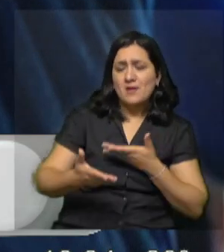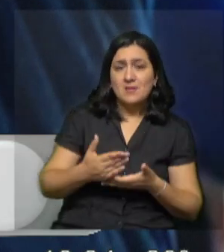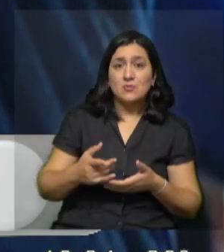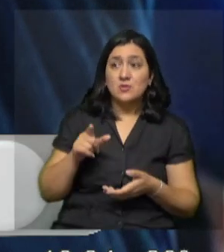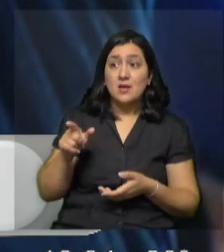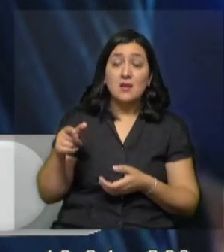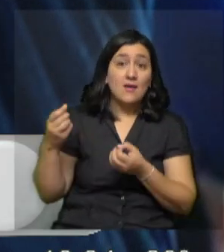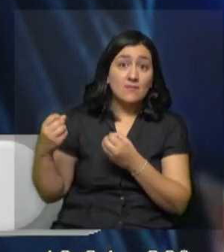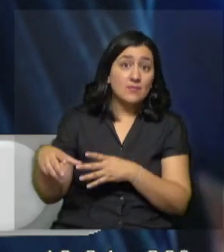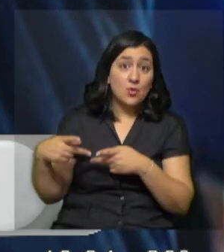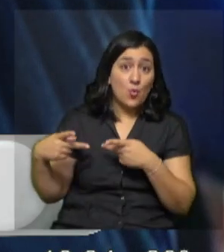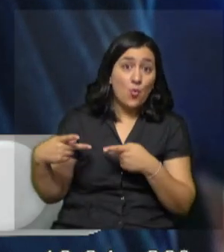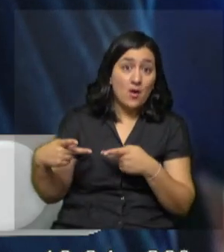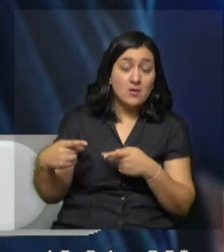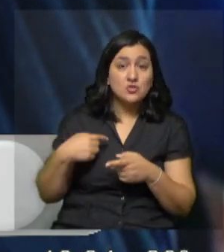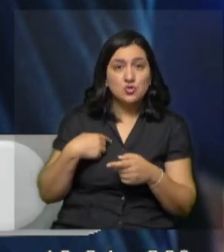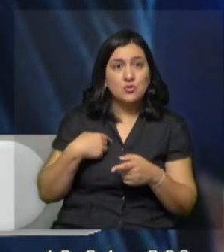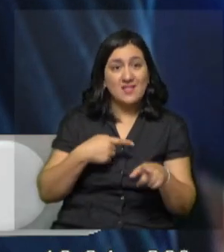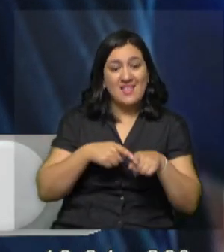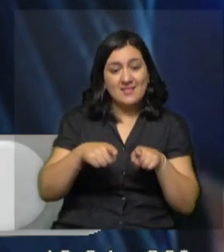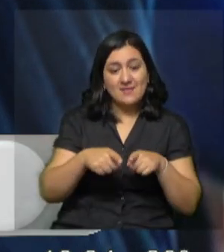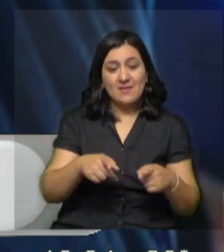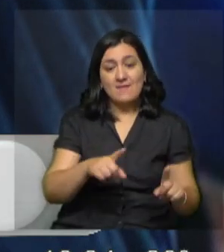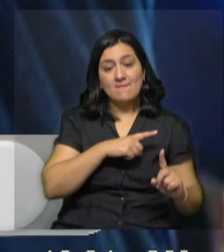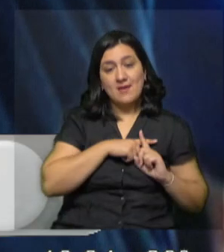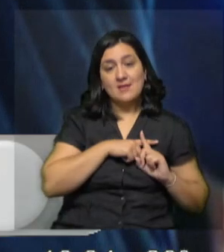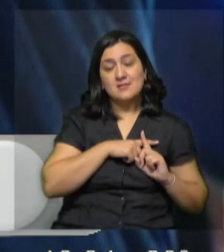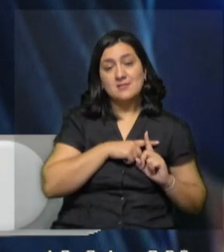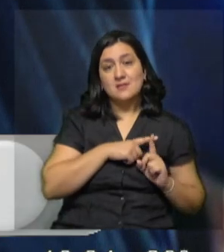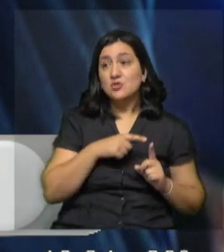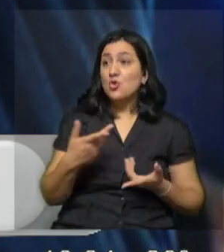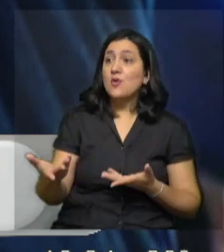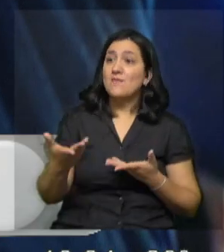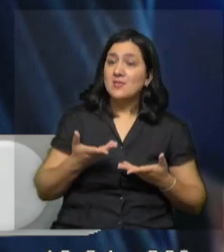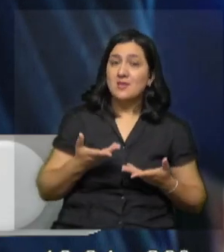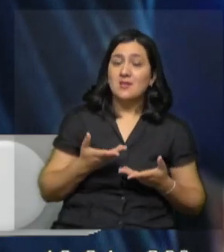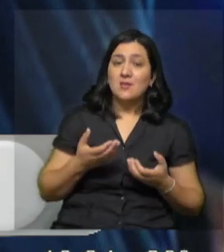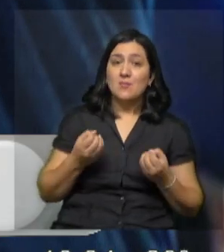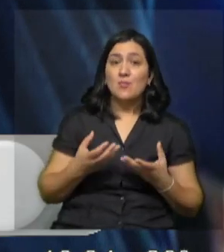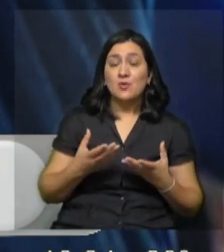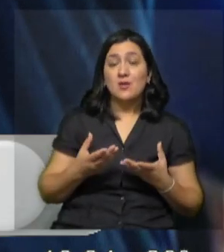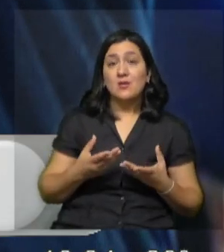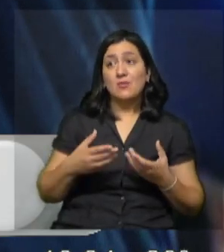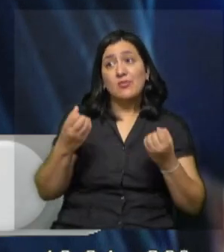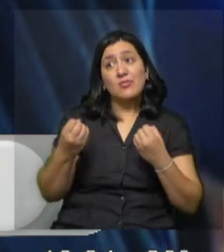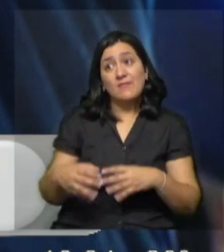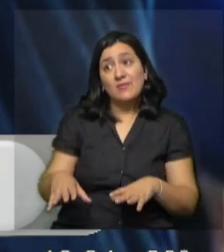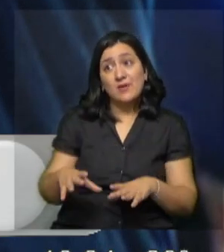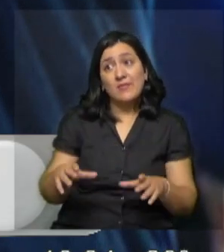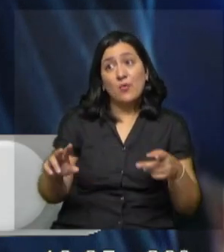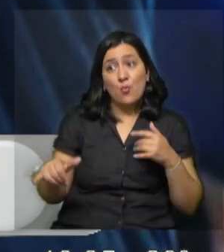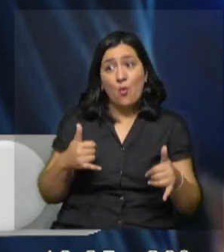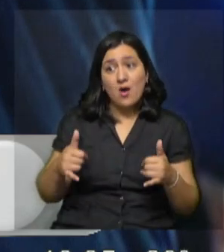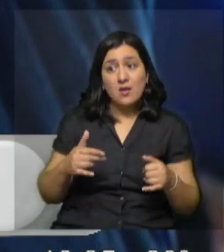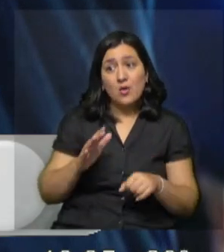de jugar, yo ya estaba dirigiendo la formativa de Fénix y lo invité, como cuando deja de jugar se acaba un poco el mundo para nosotros los jugadores,